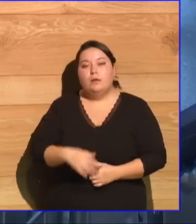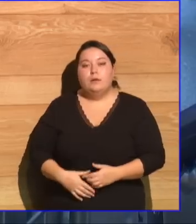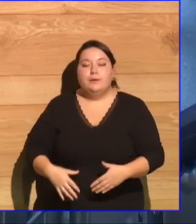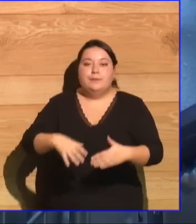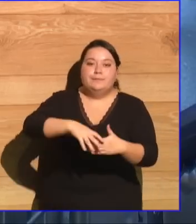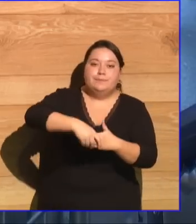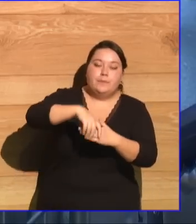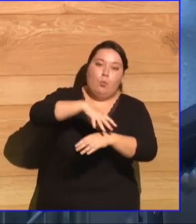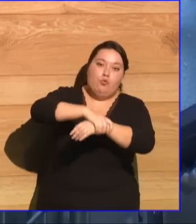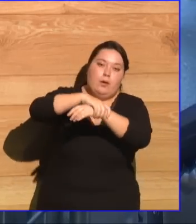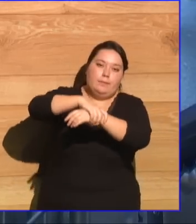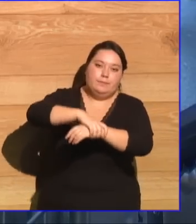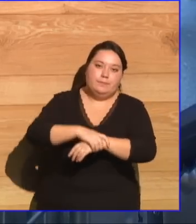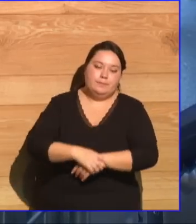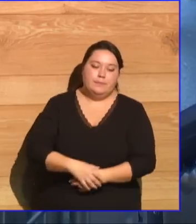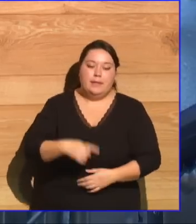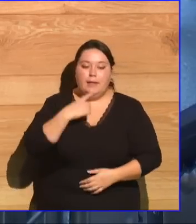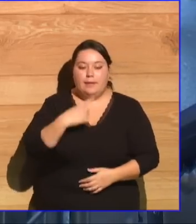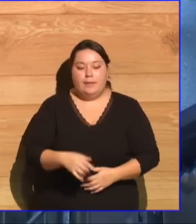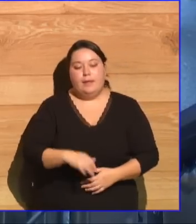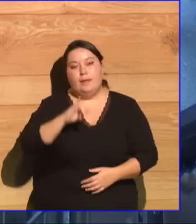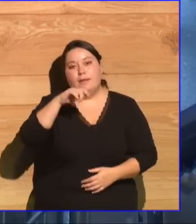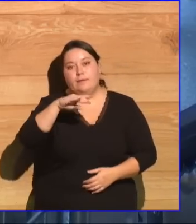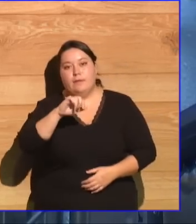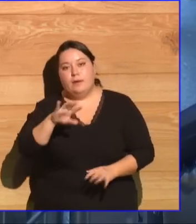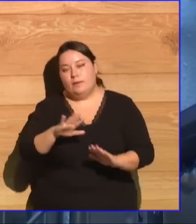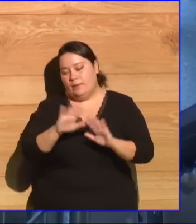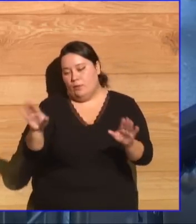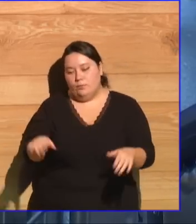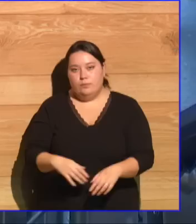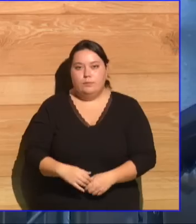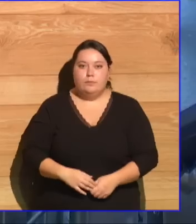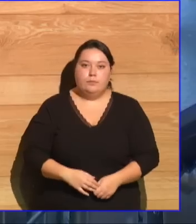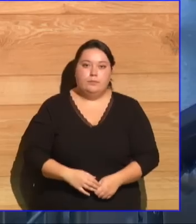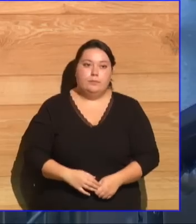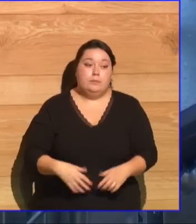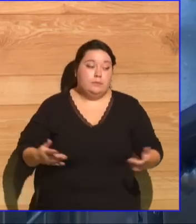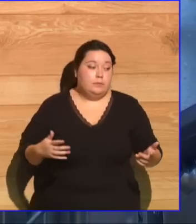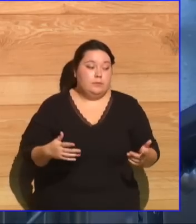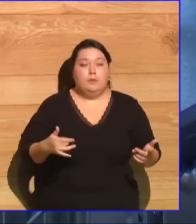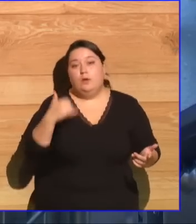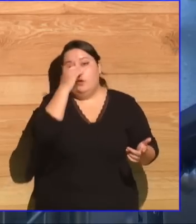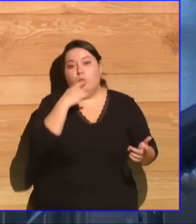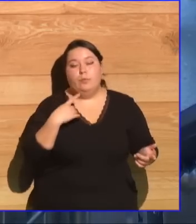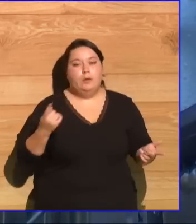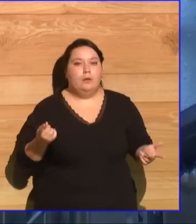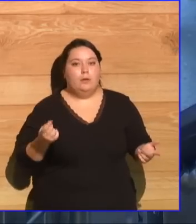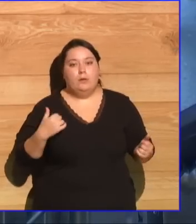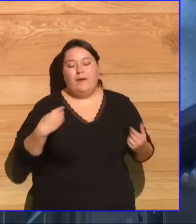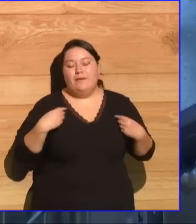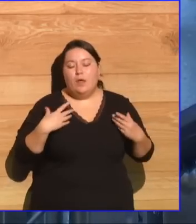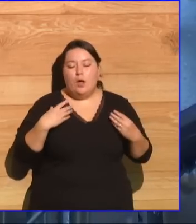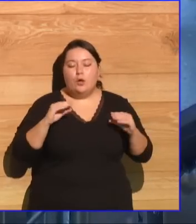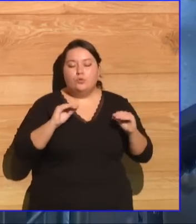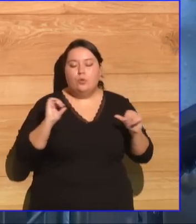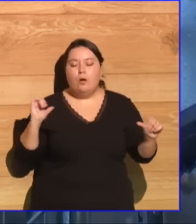agarrándole de la muñeca, le dice, Indiana, déjalo. Y fíjate cómo el hombre que había dedicado toda su vida